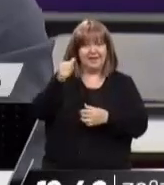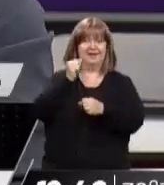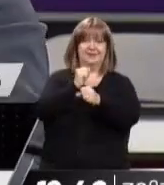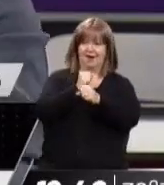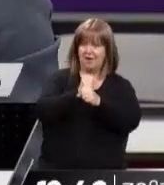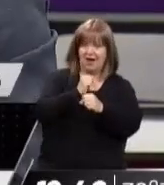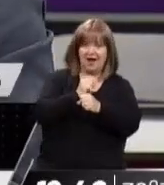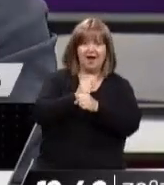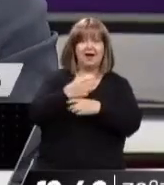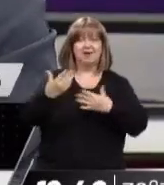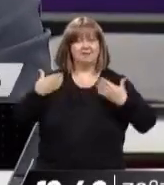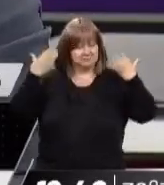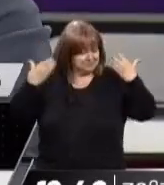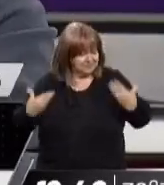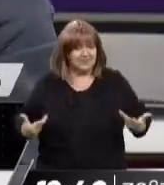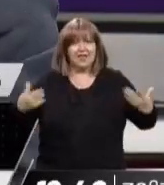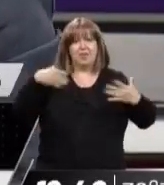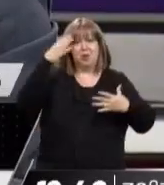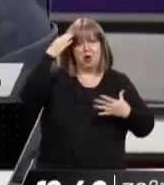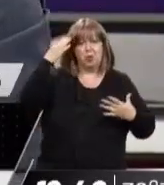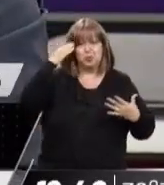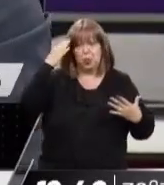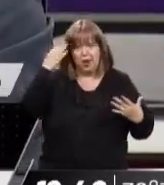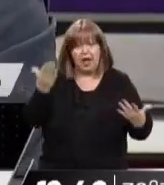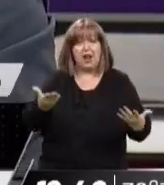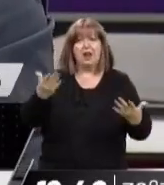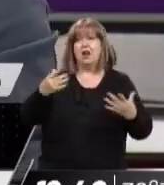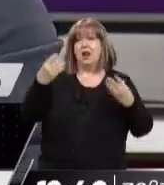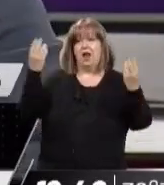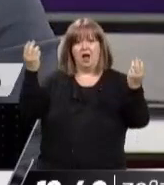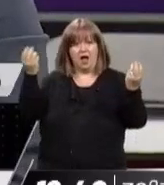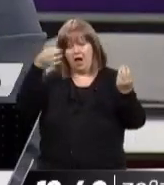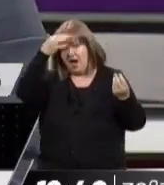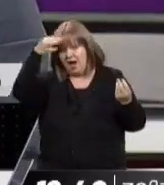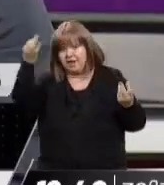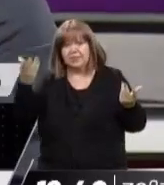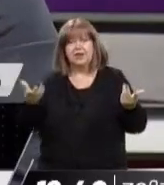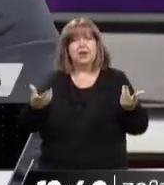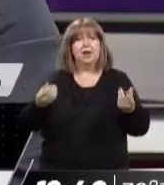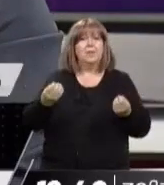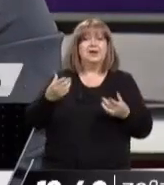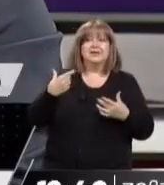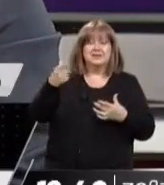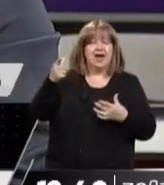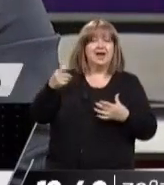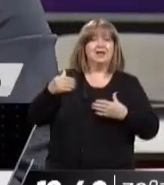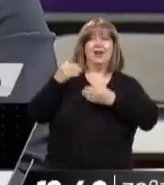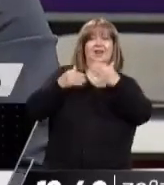supuesto. Sí, artísticas, culturales, de vida, artísticas, de lo que sea. Todo, sí. Y demás. Que, sí, que sí. En realidad es eso, porque agarran relevancia y agarran